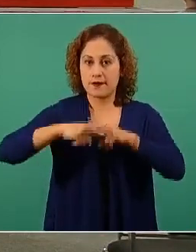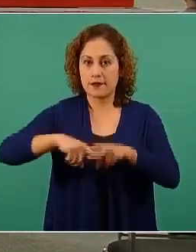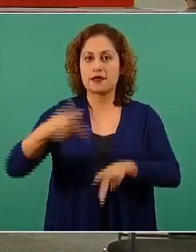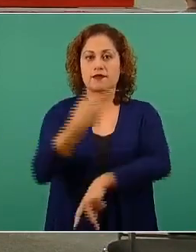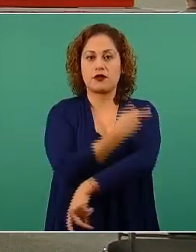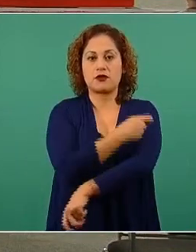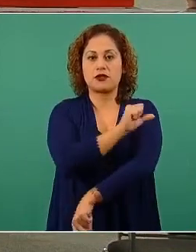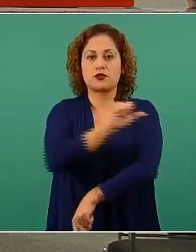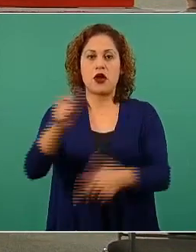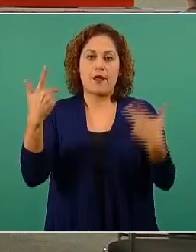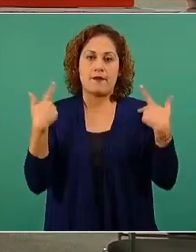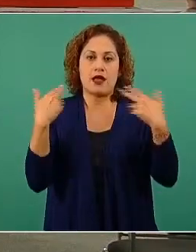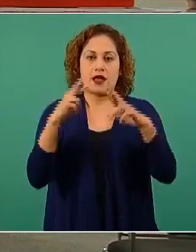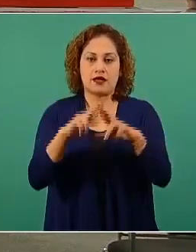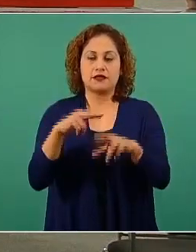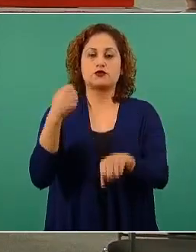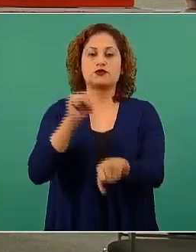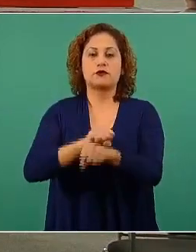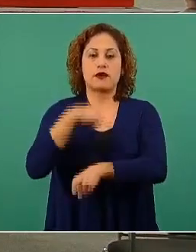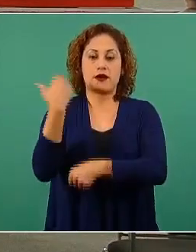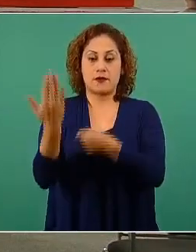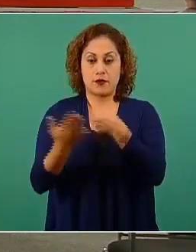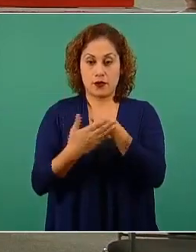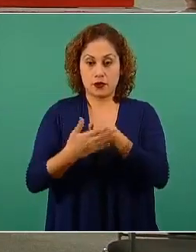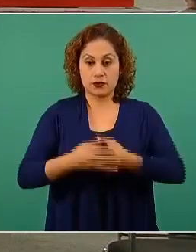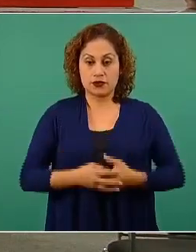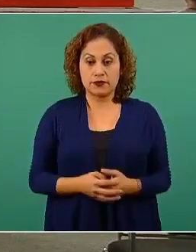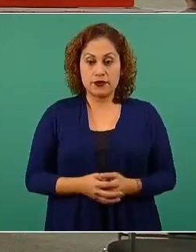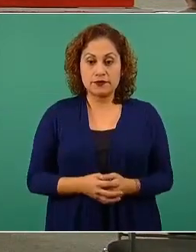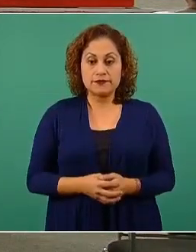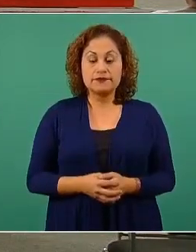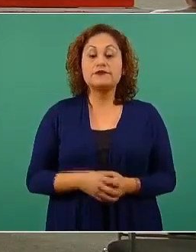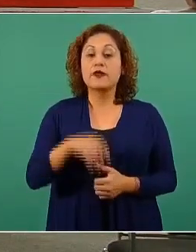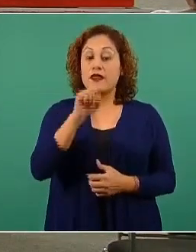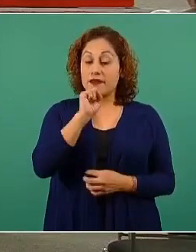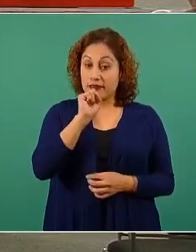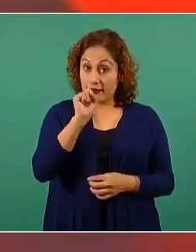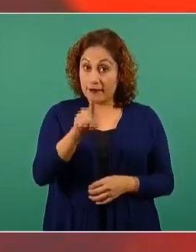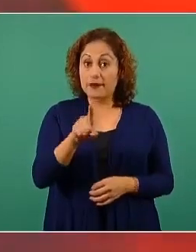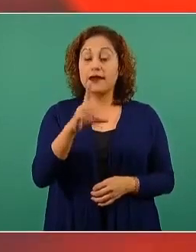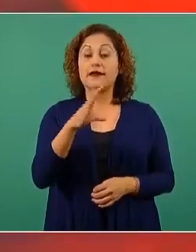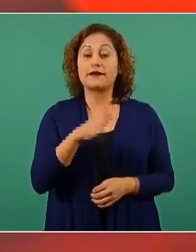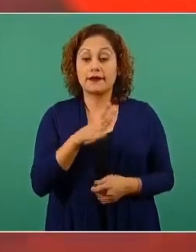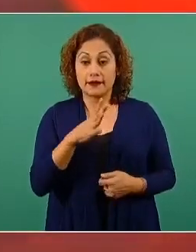la siguiente semana. Y tenemos la